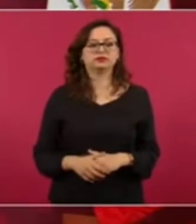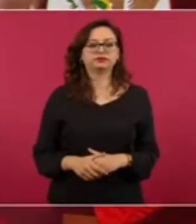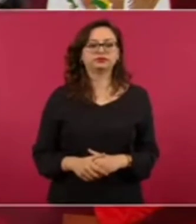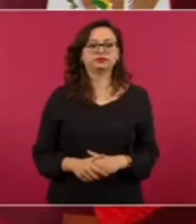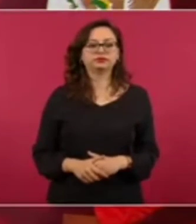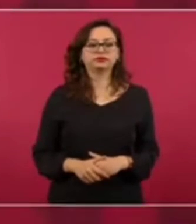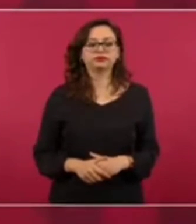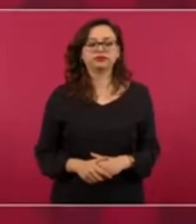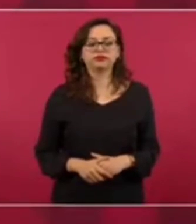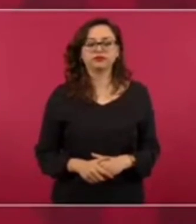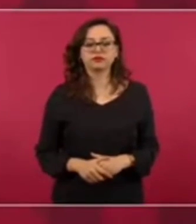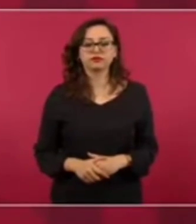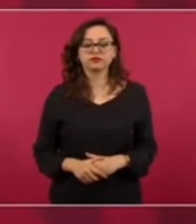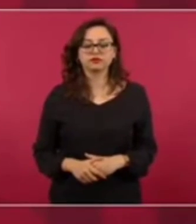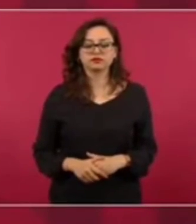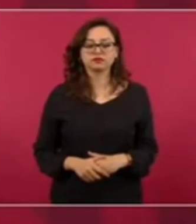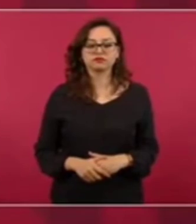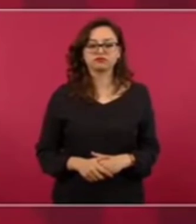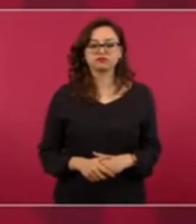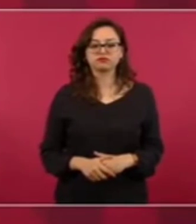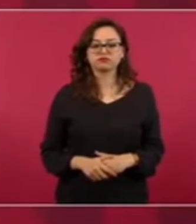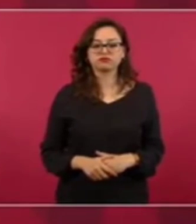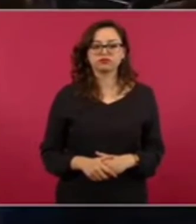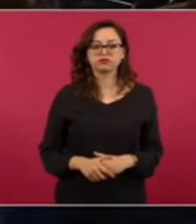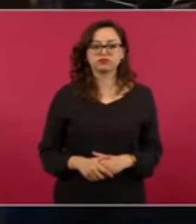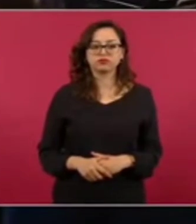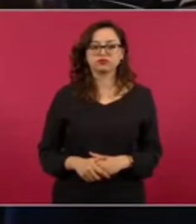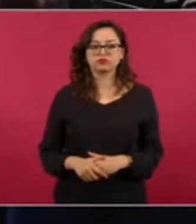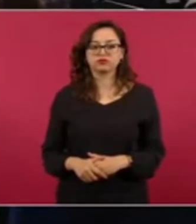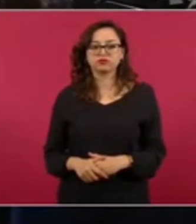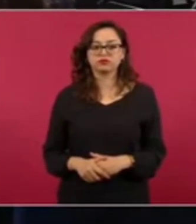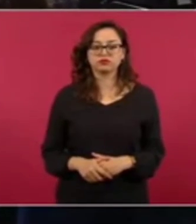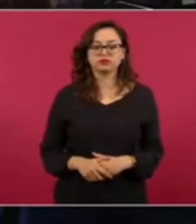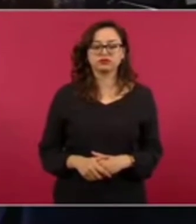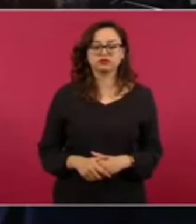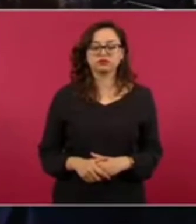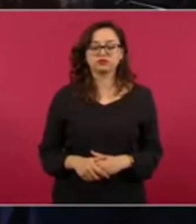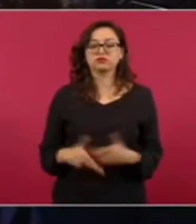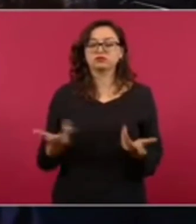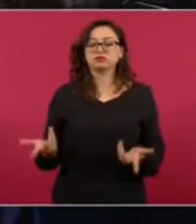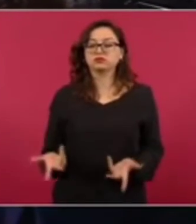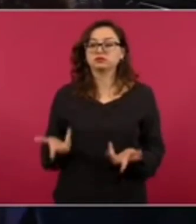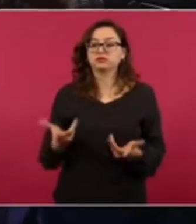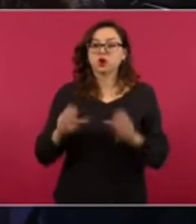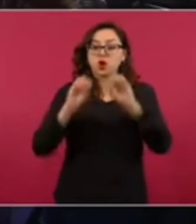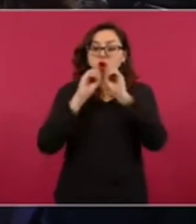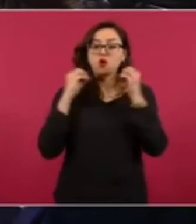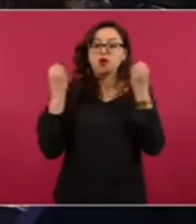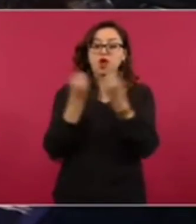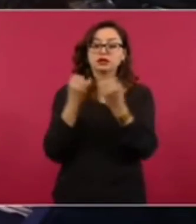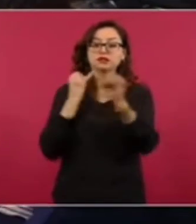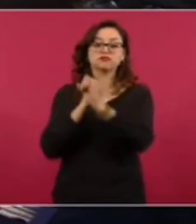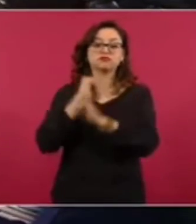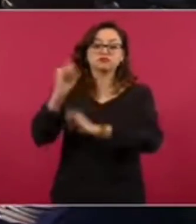decir, es que nos los van a exigir los organismos internacionales.